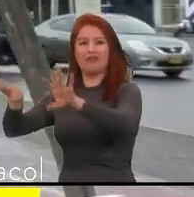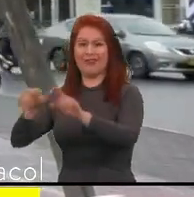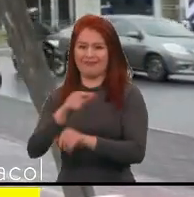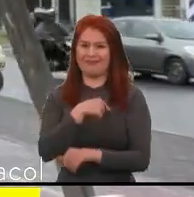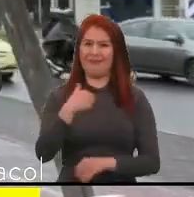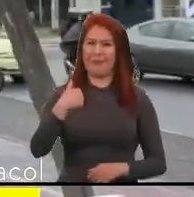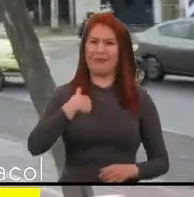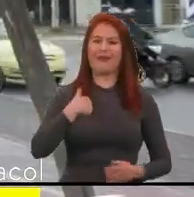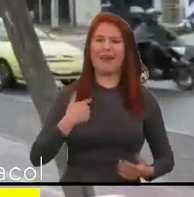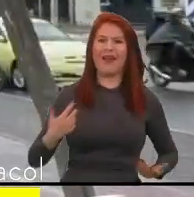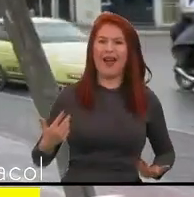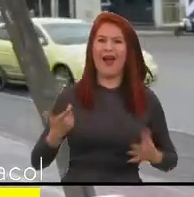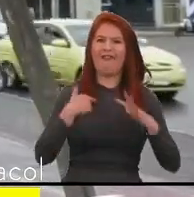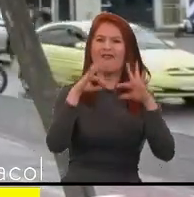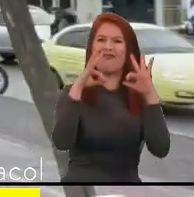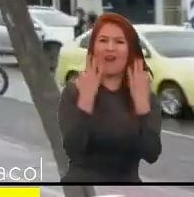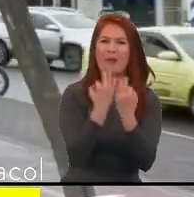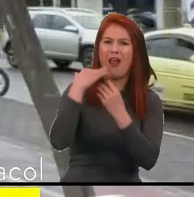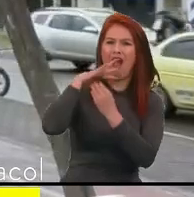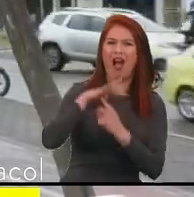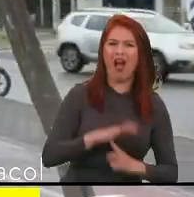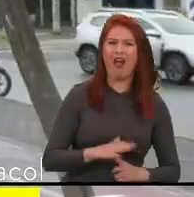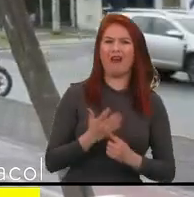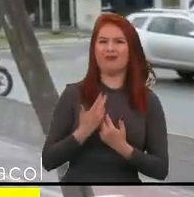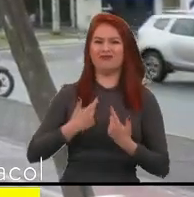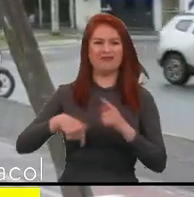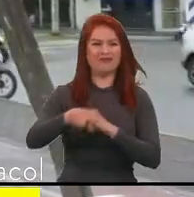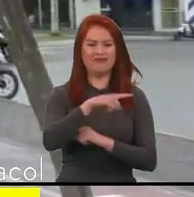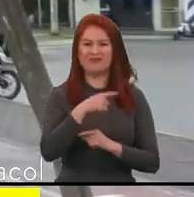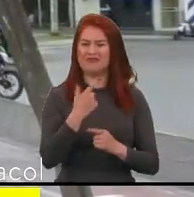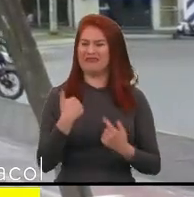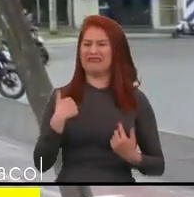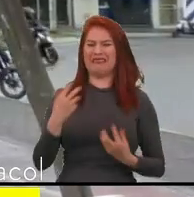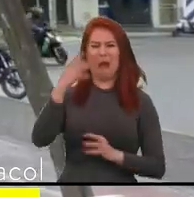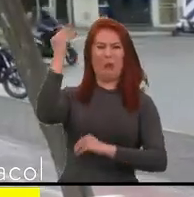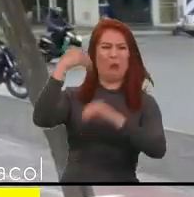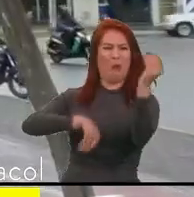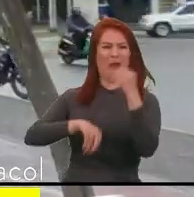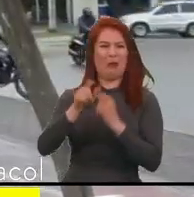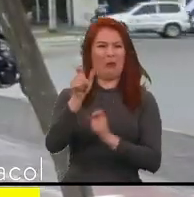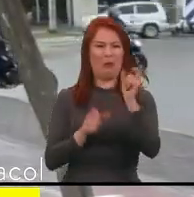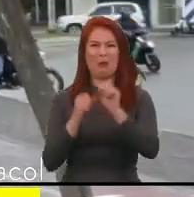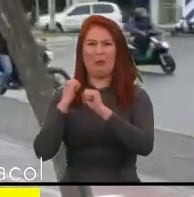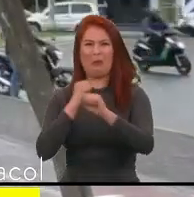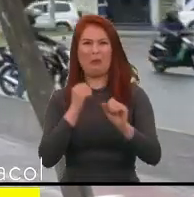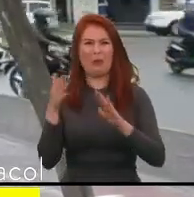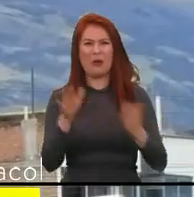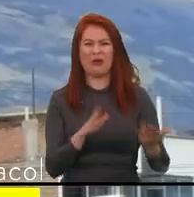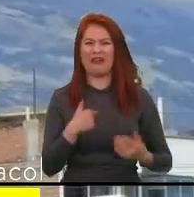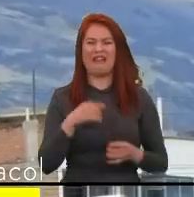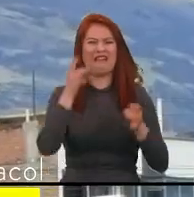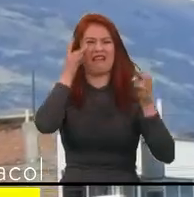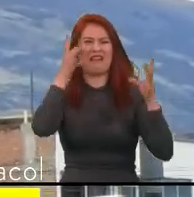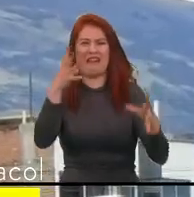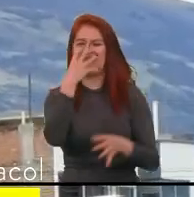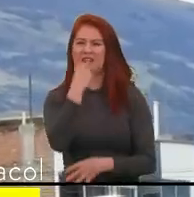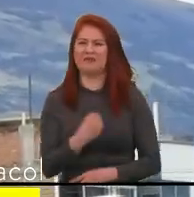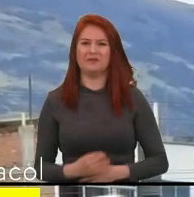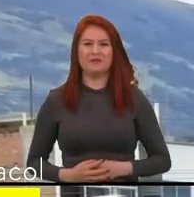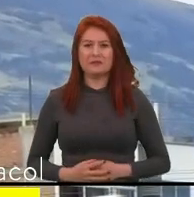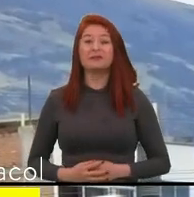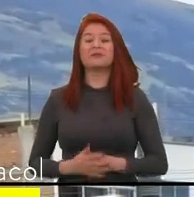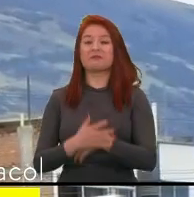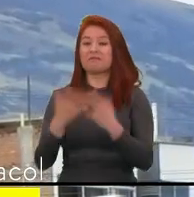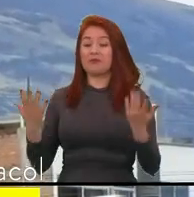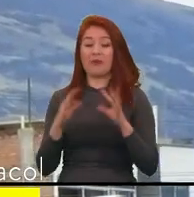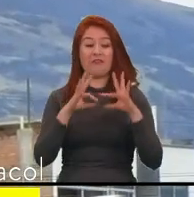vulnerada la familia, o en este caso las familias de las personas asesinadas, masacradas vilmente. Según los familiares, aún